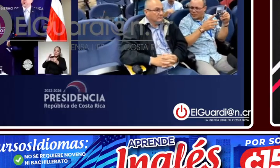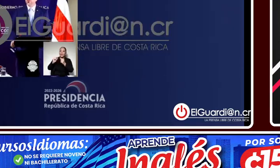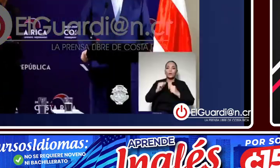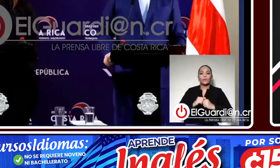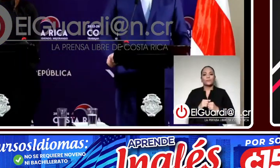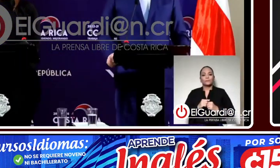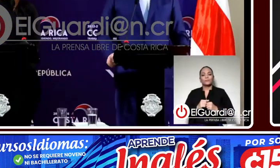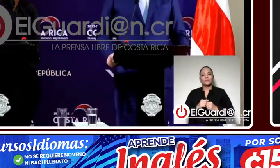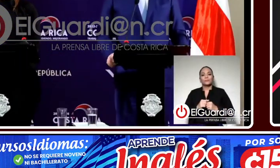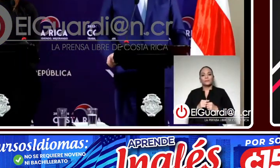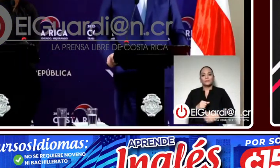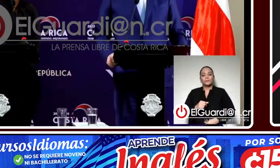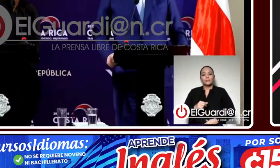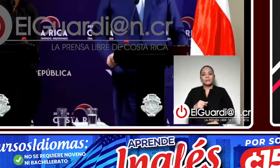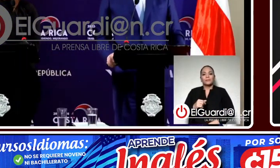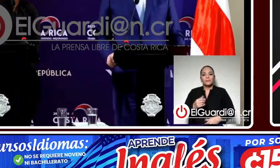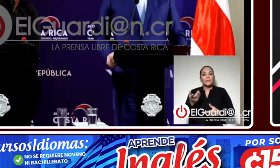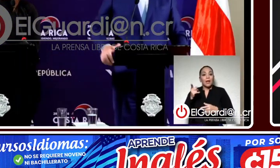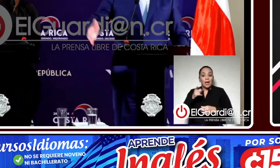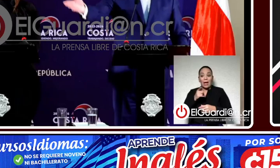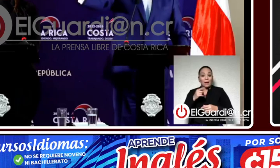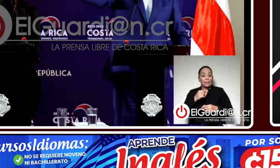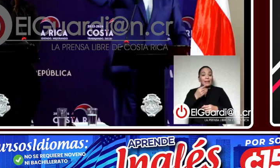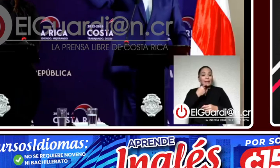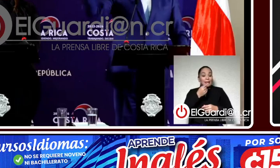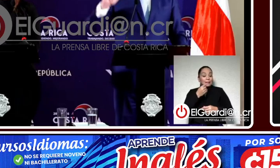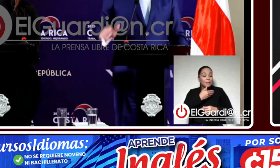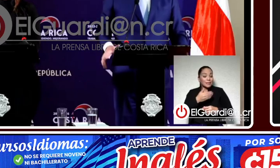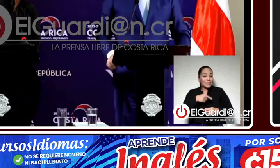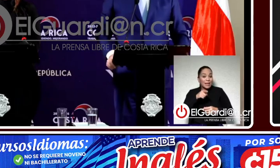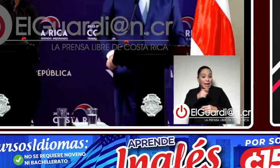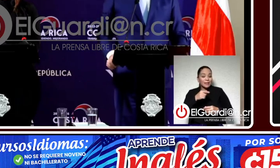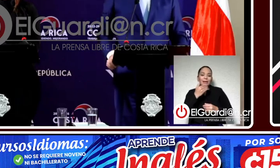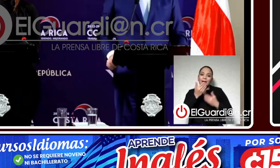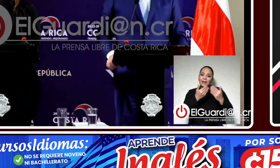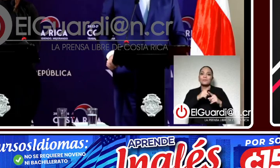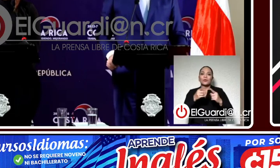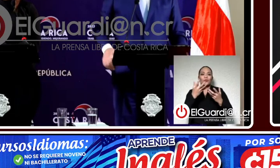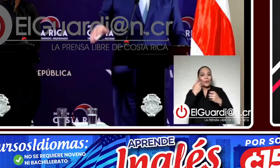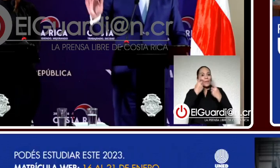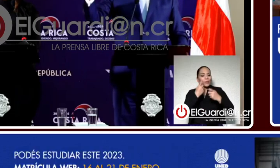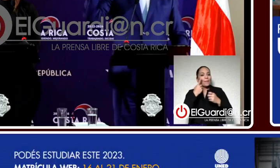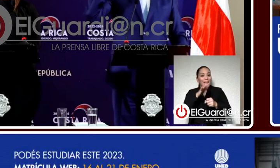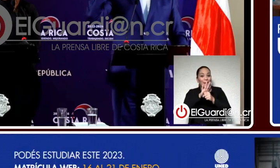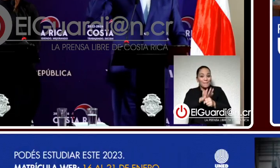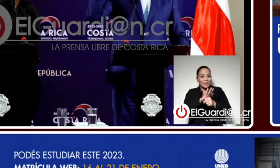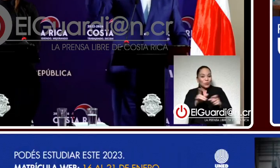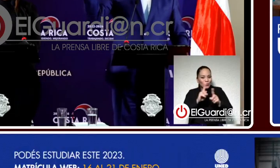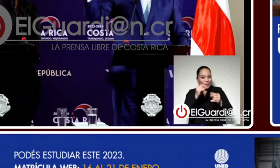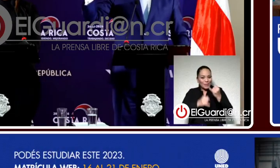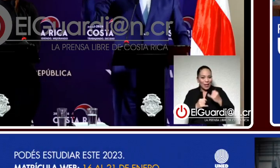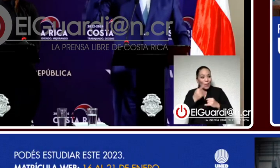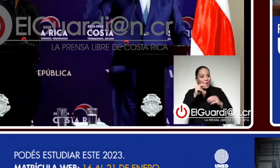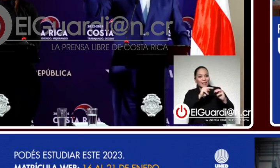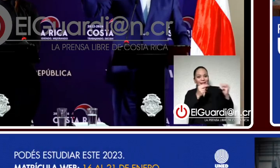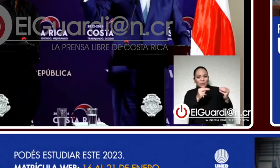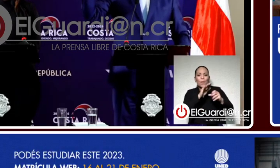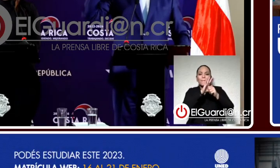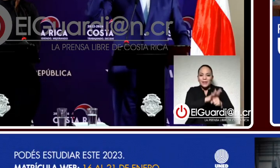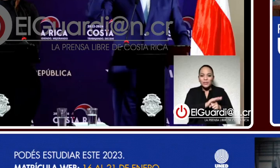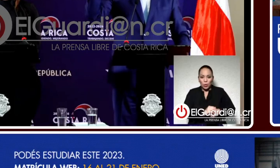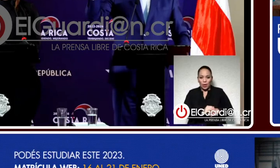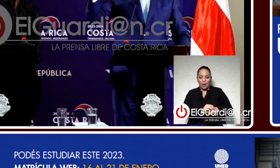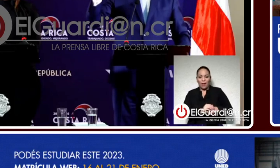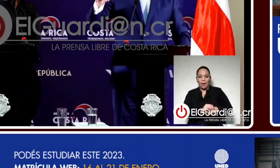quisiera preguntas. No, y esas presiones no se han acabado. Fíjense, aquí están. La Nación presiona,